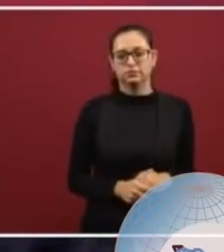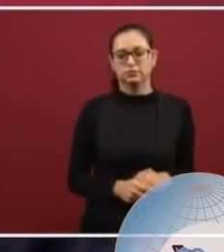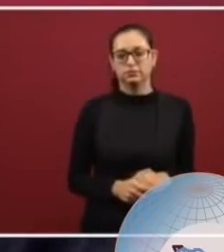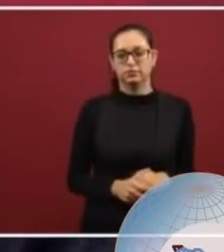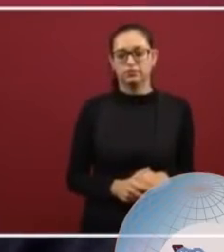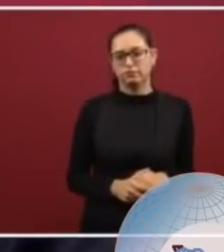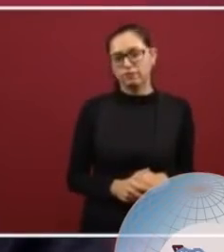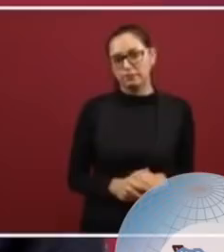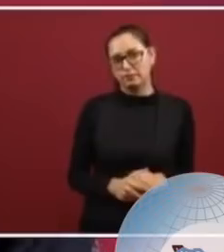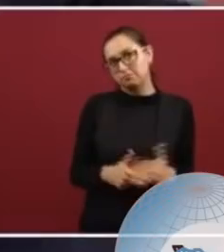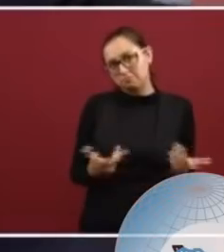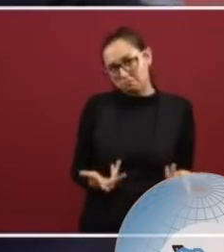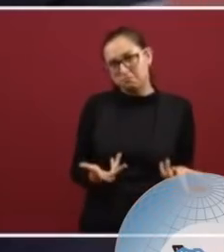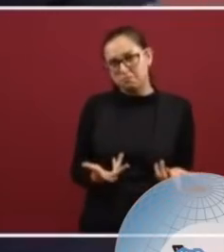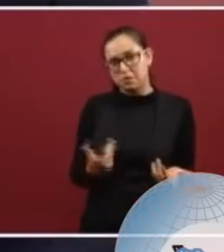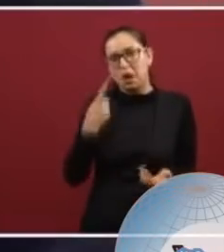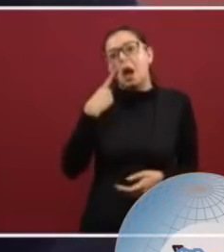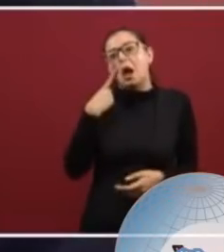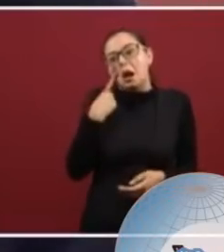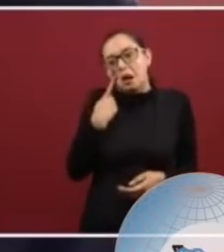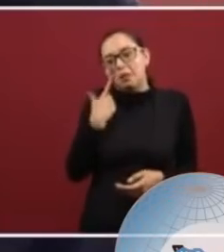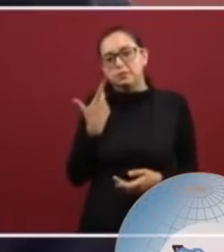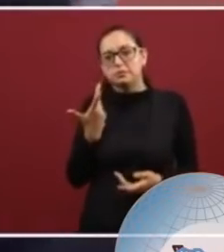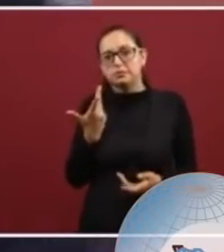Y lo que buscamos es